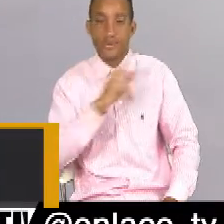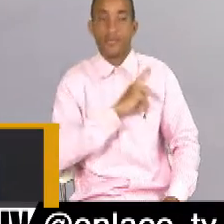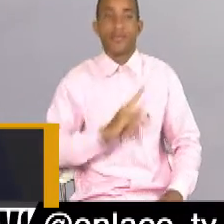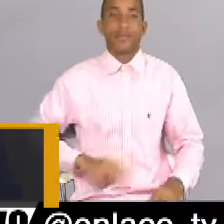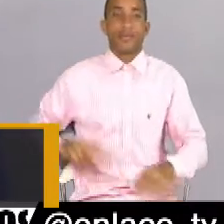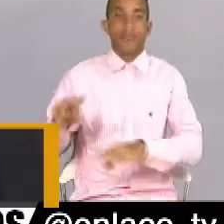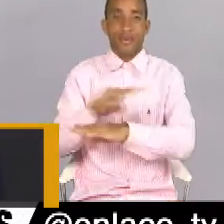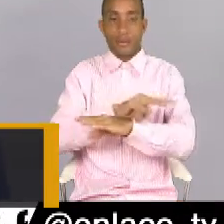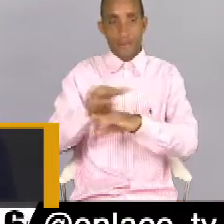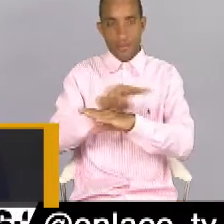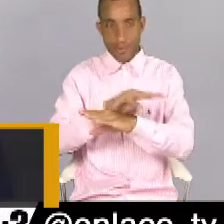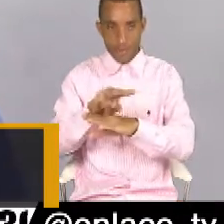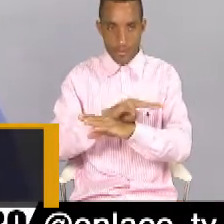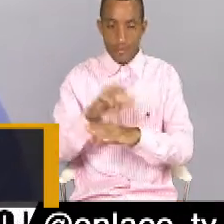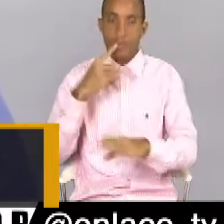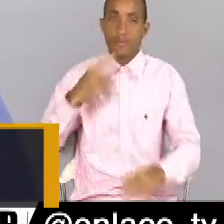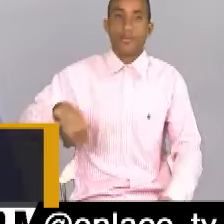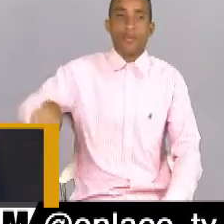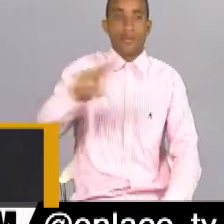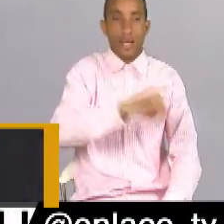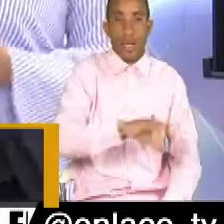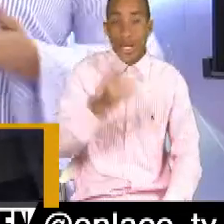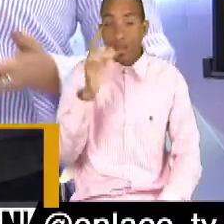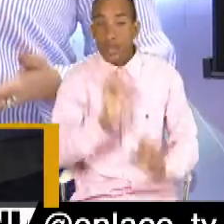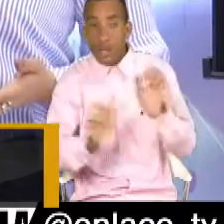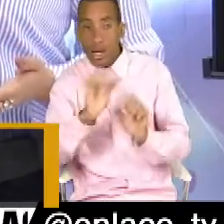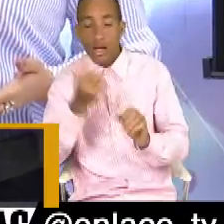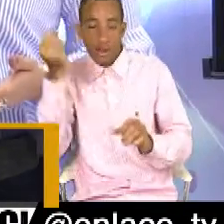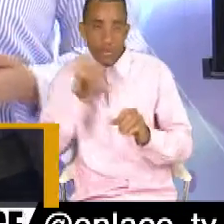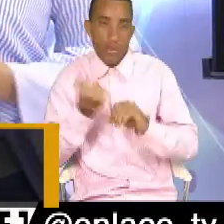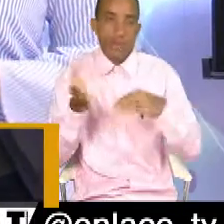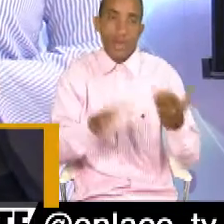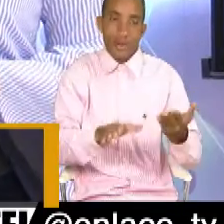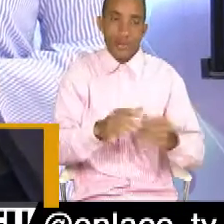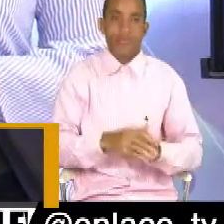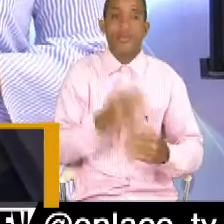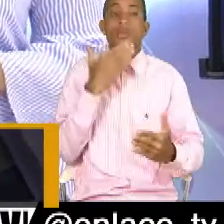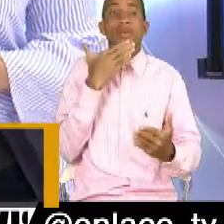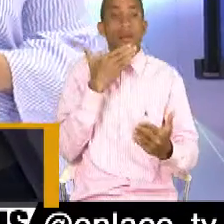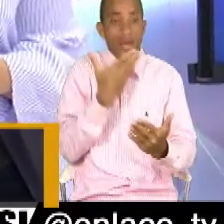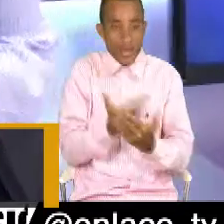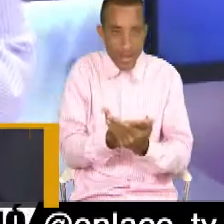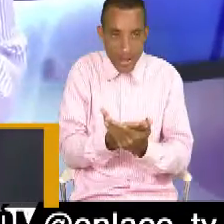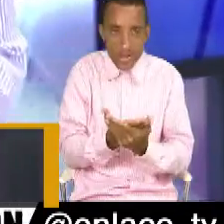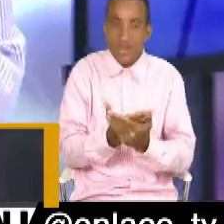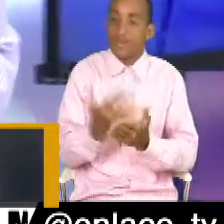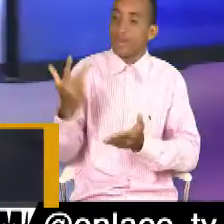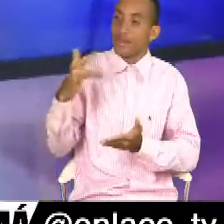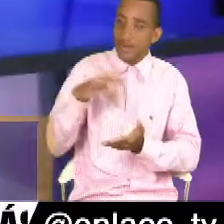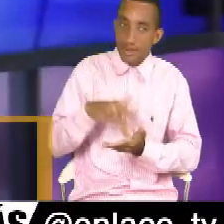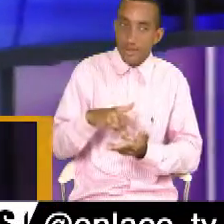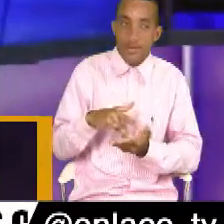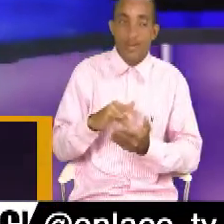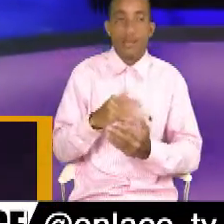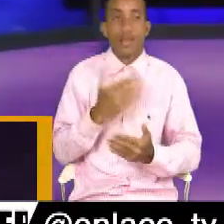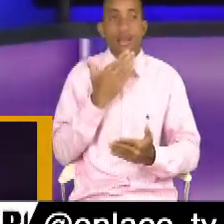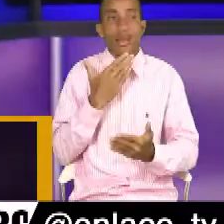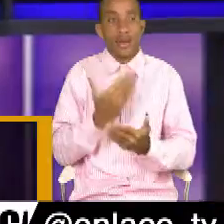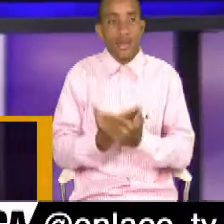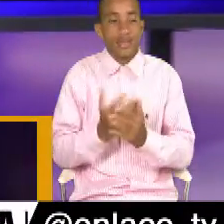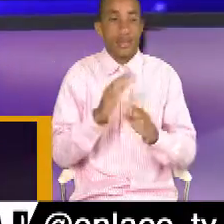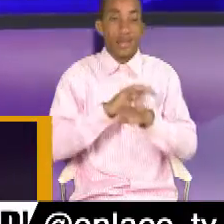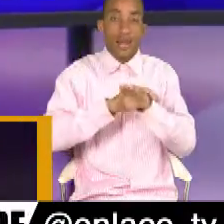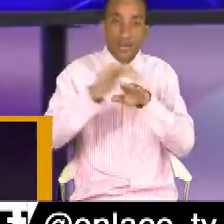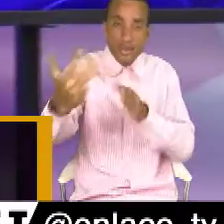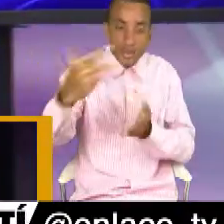de Escucha para la Prevención del Suicidio. Andrés, muchísimas gracias a usted por parte de la Personería Municipal aceptar esta invitación de